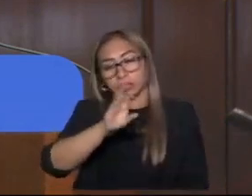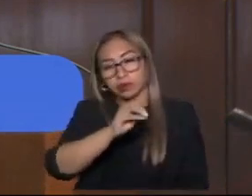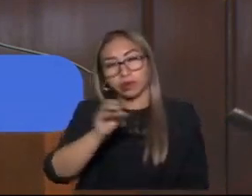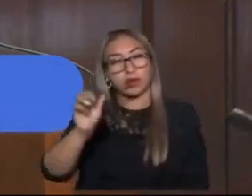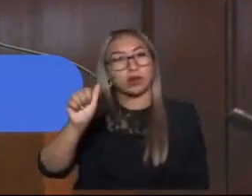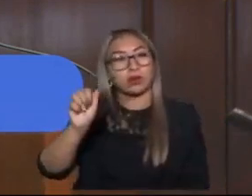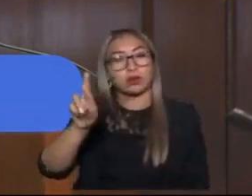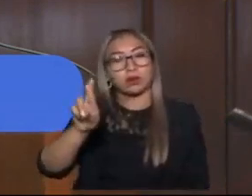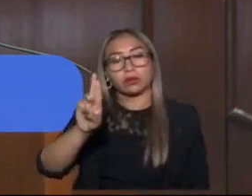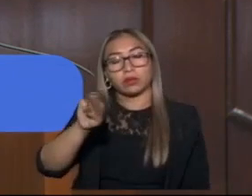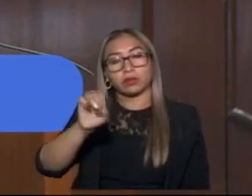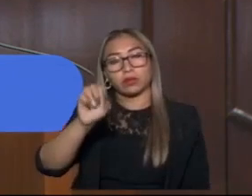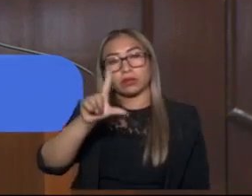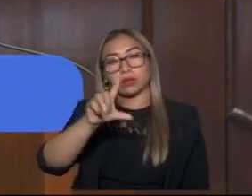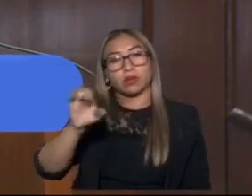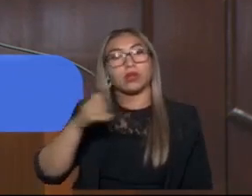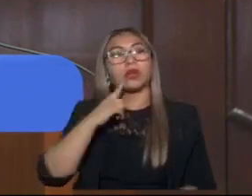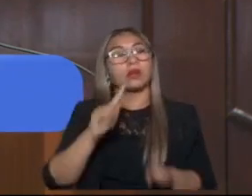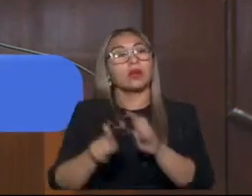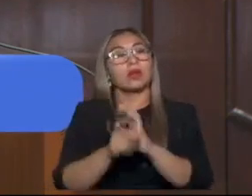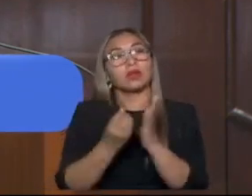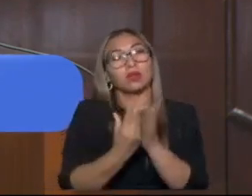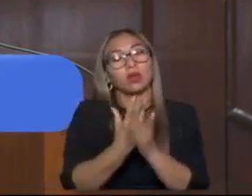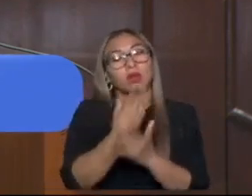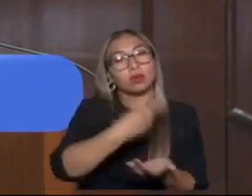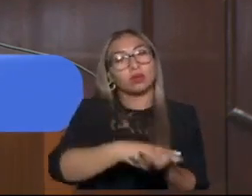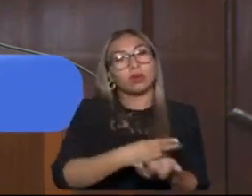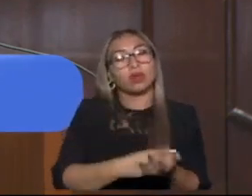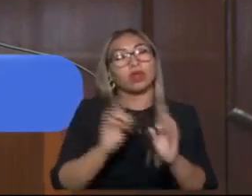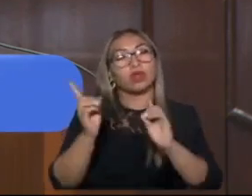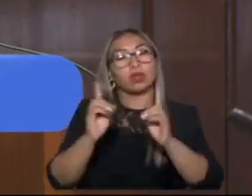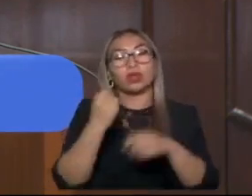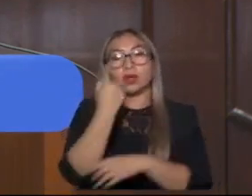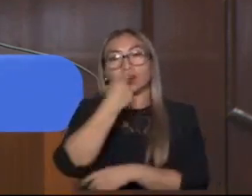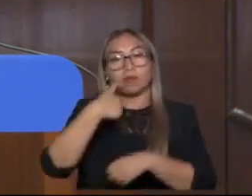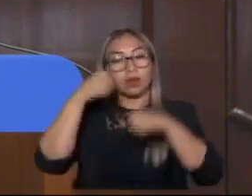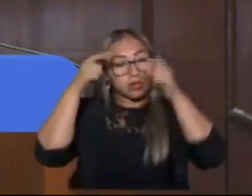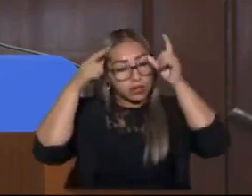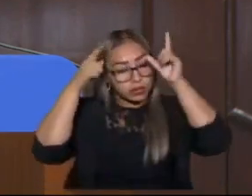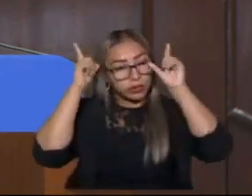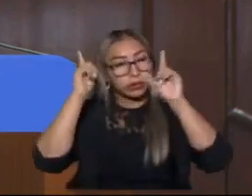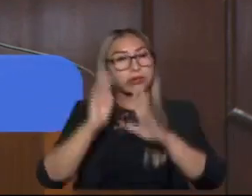Construcción del nuevo Hospital de Almirante en la provincia de Bocas del Toro.